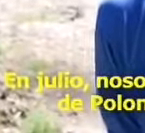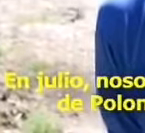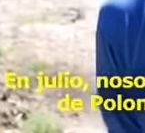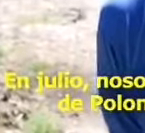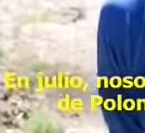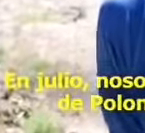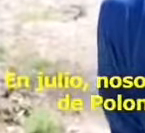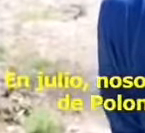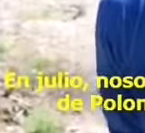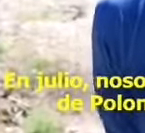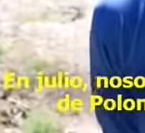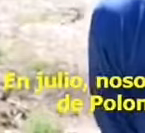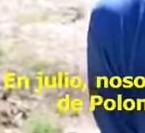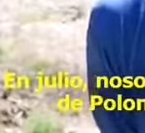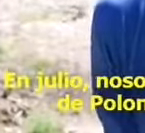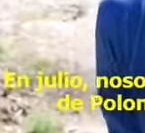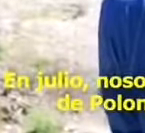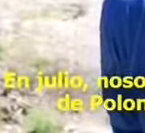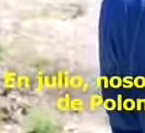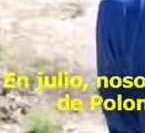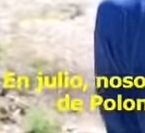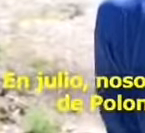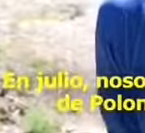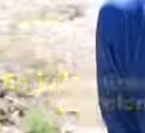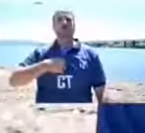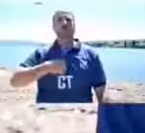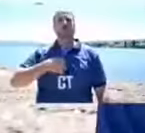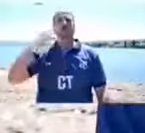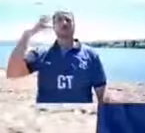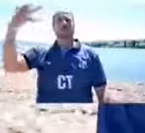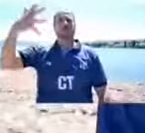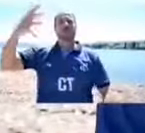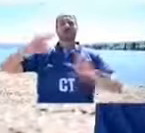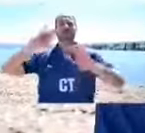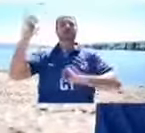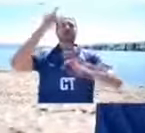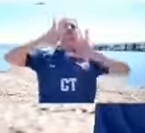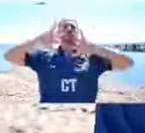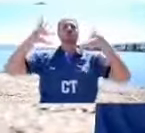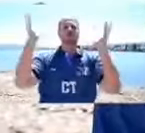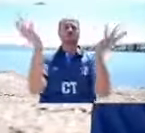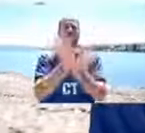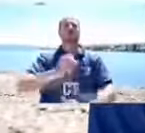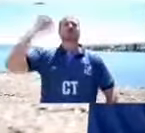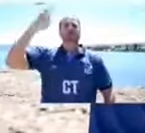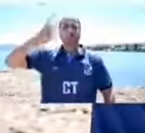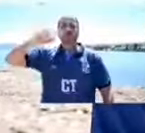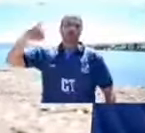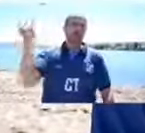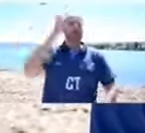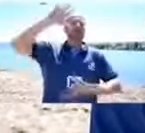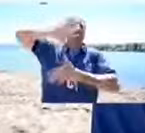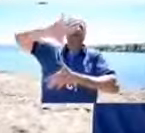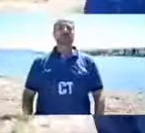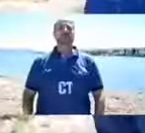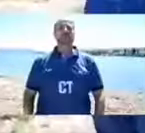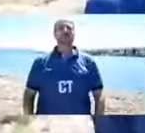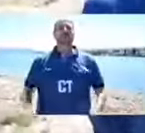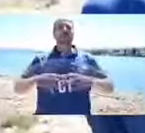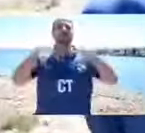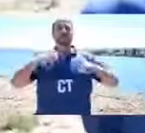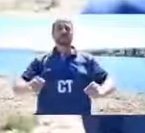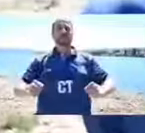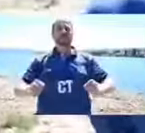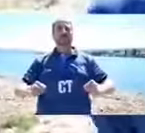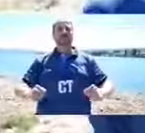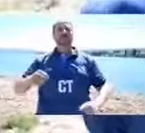Mundial de Polonia a representar nada más y nada menos que Argentina. Somos quinto mejor equipo del mundo y segundo de América.